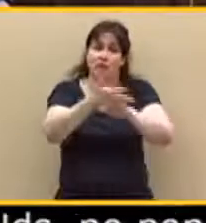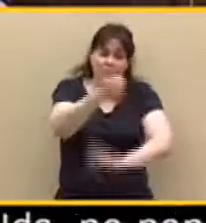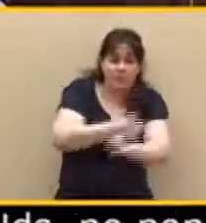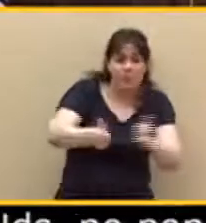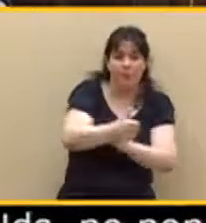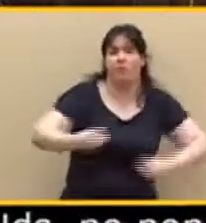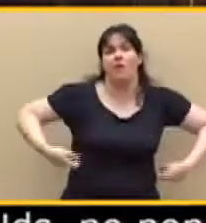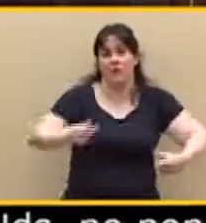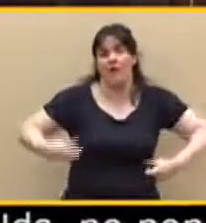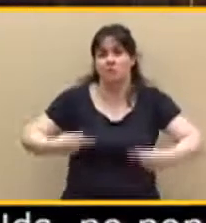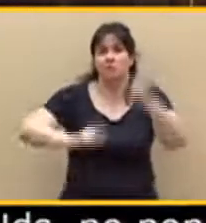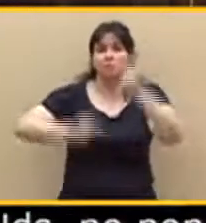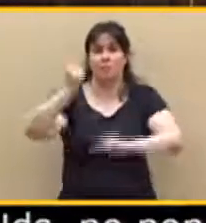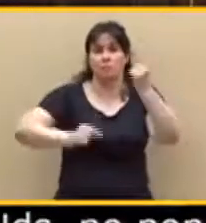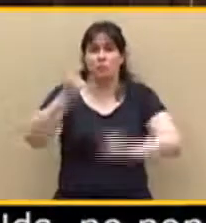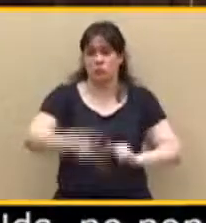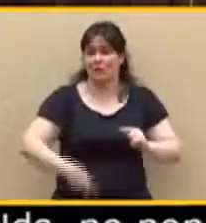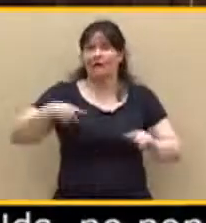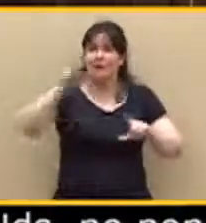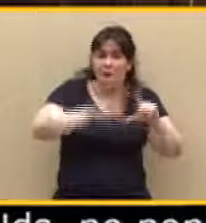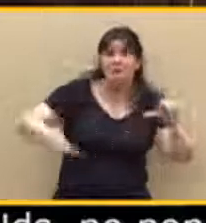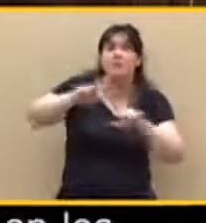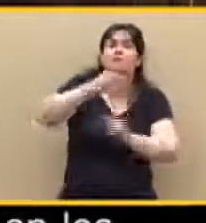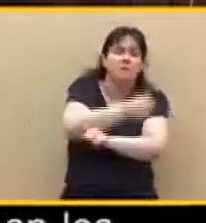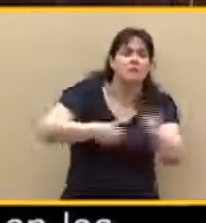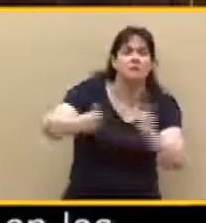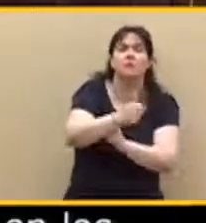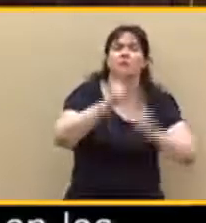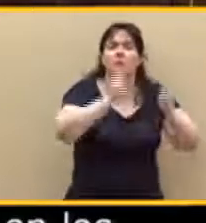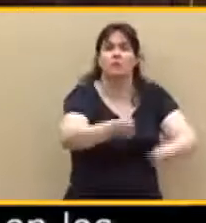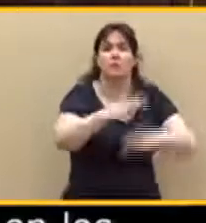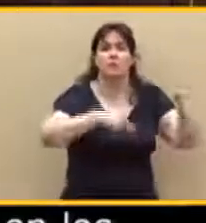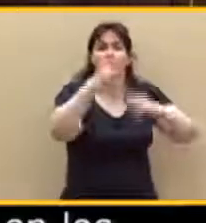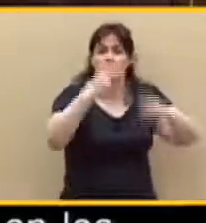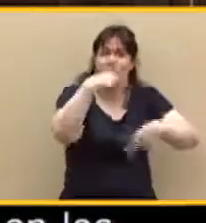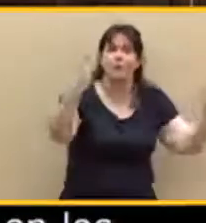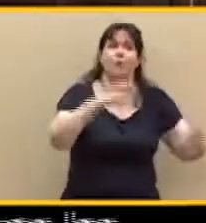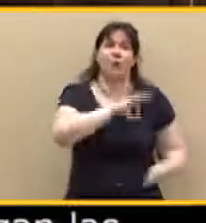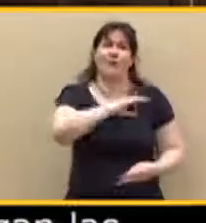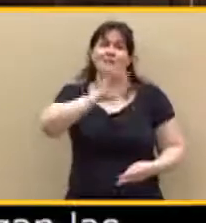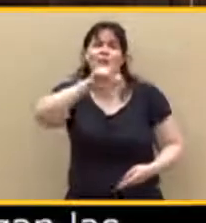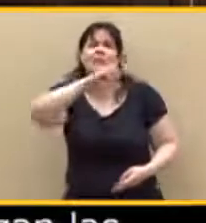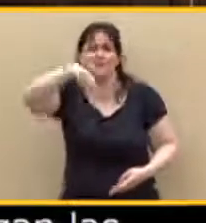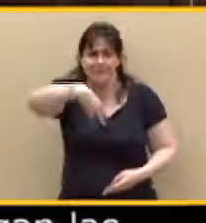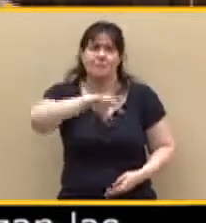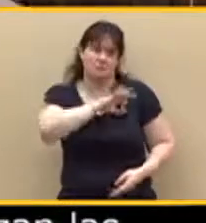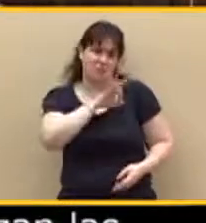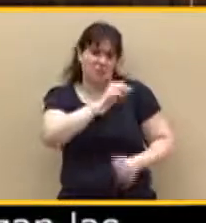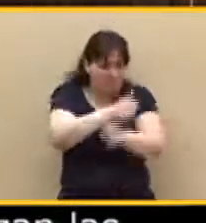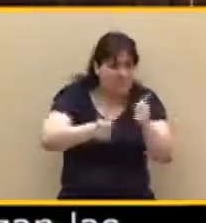los presupuestos generales del Estado, ustedes priorizan las concesiones de obra pública al señor Slim, señorías. Eso es lo que priorizan ustedes.